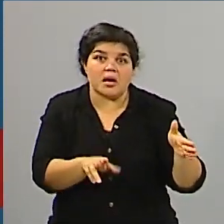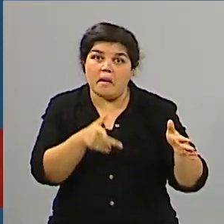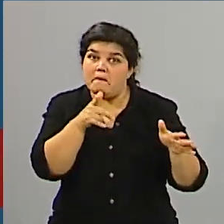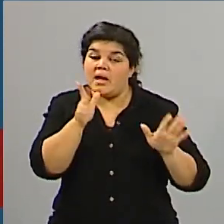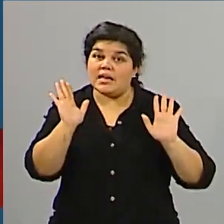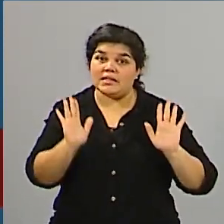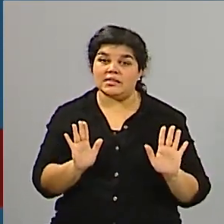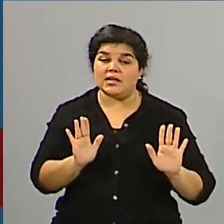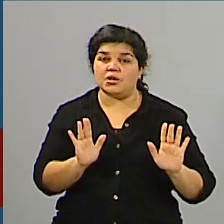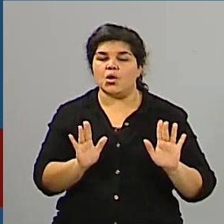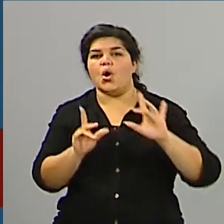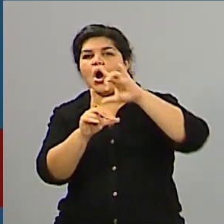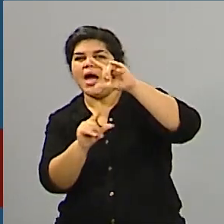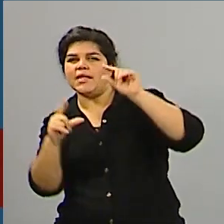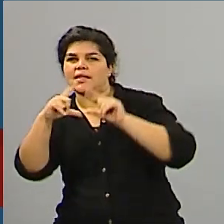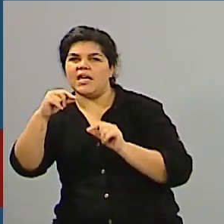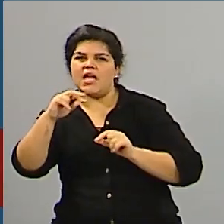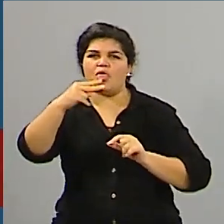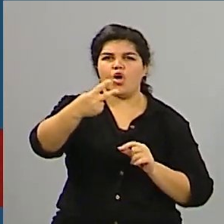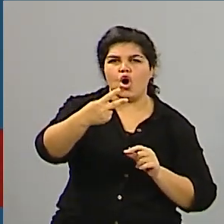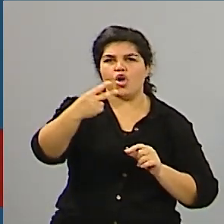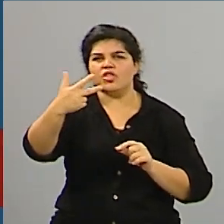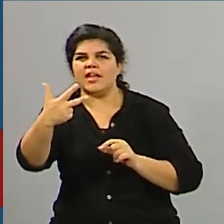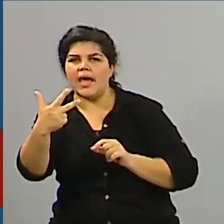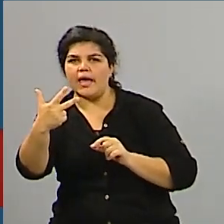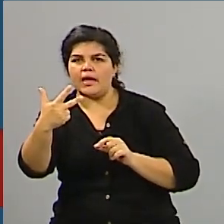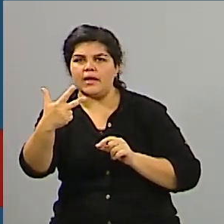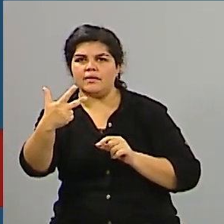en el sector lamentablemente no nos